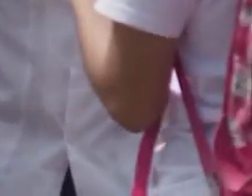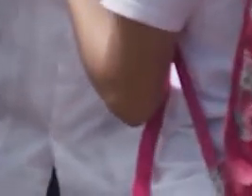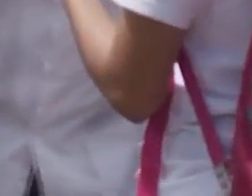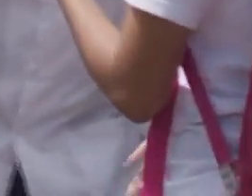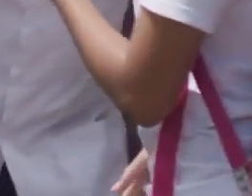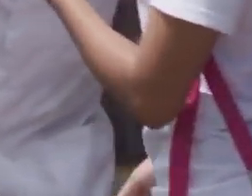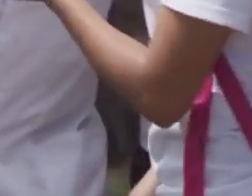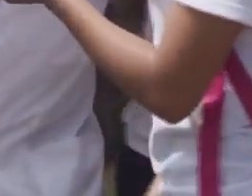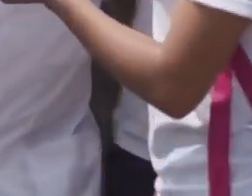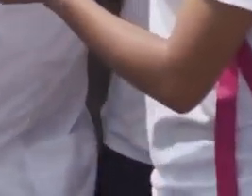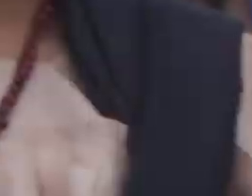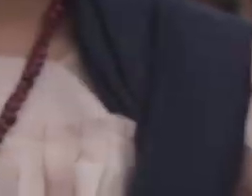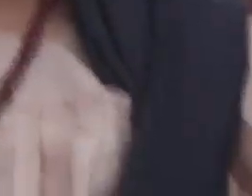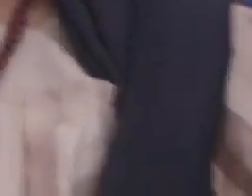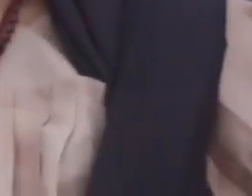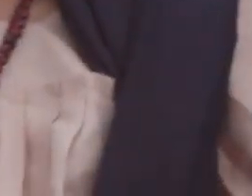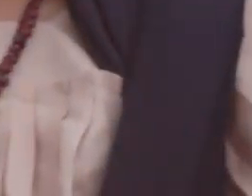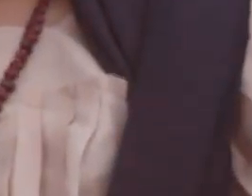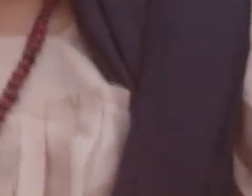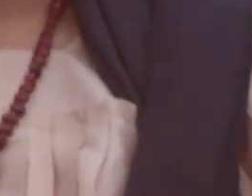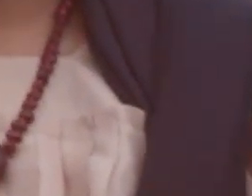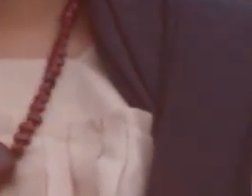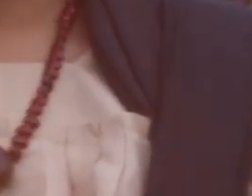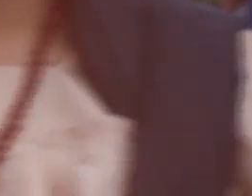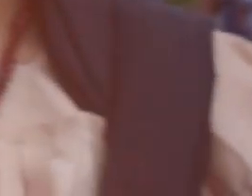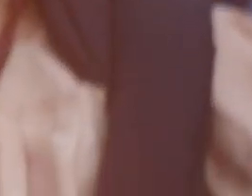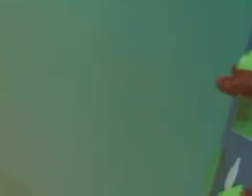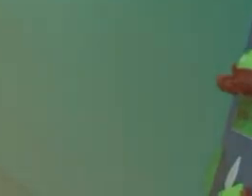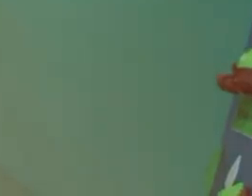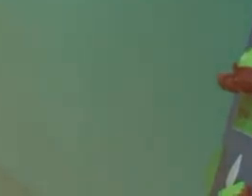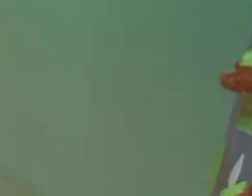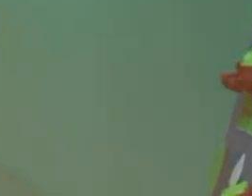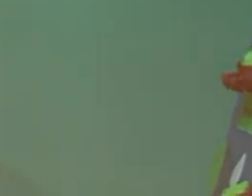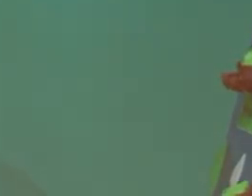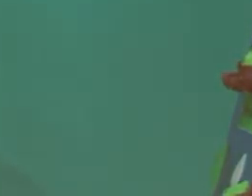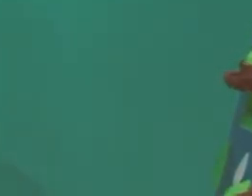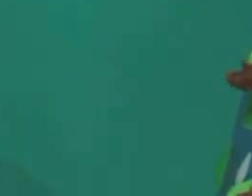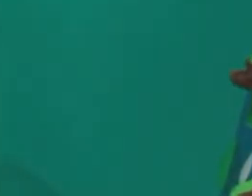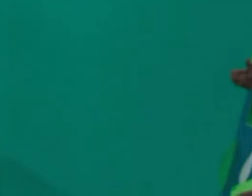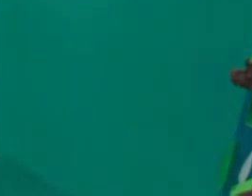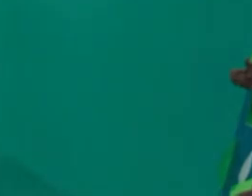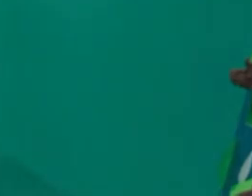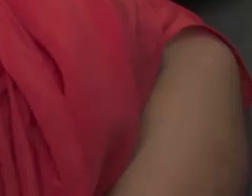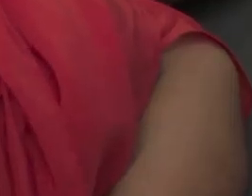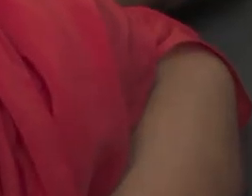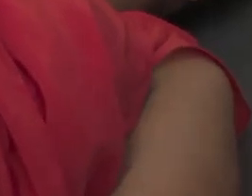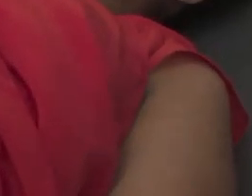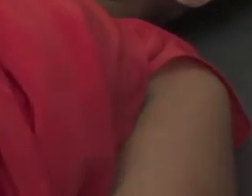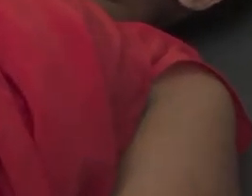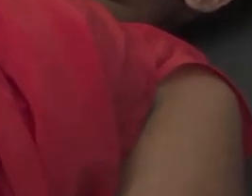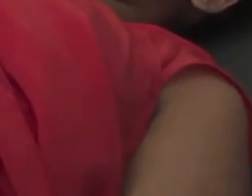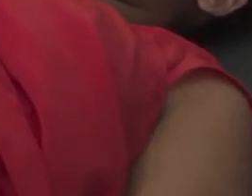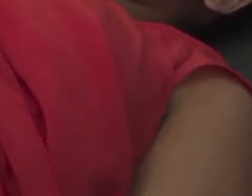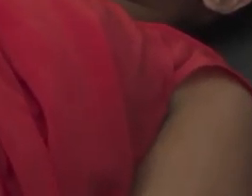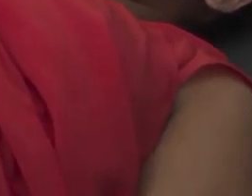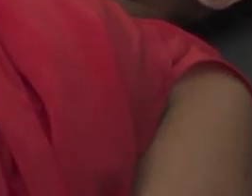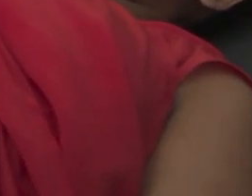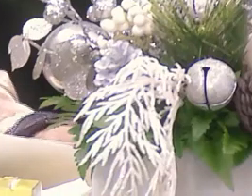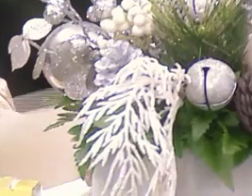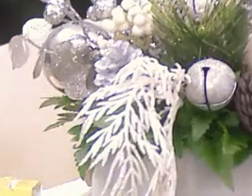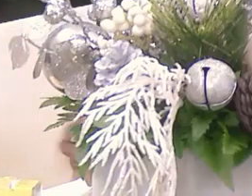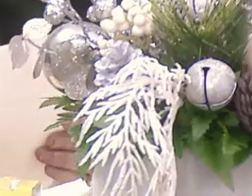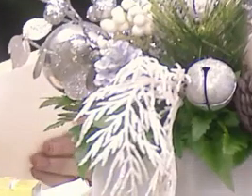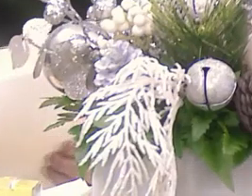a crear esa Nicaragua nuestra y ese mundo justo, humano, tan necesario